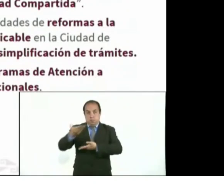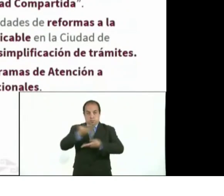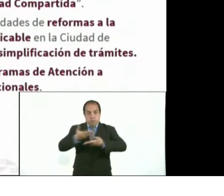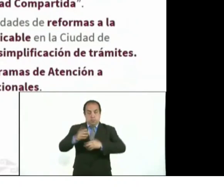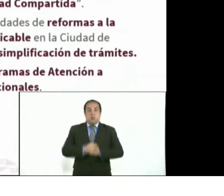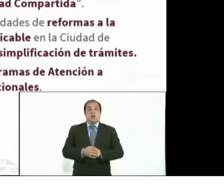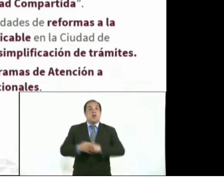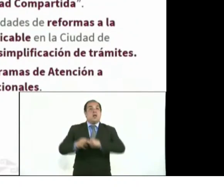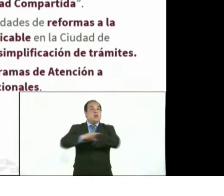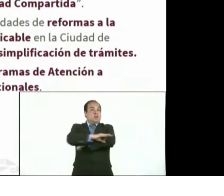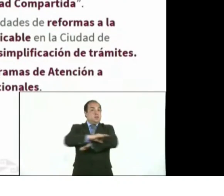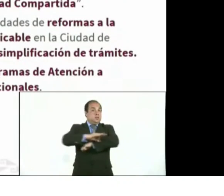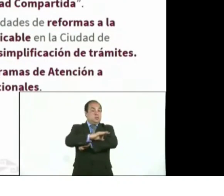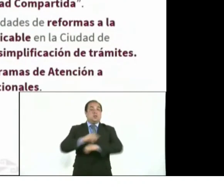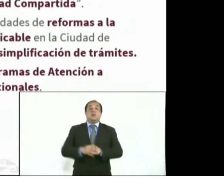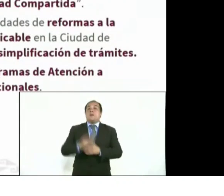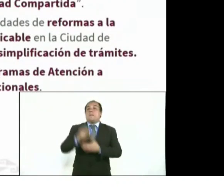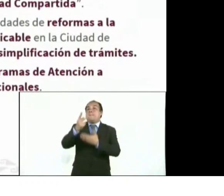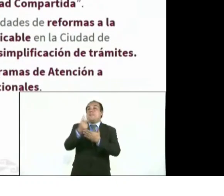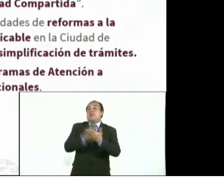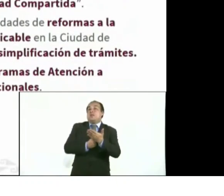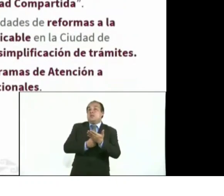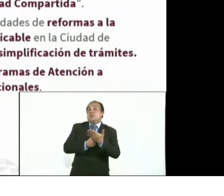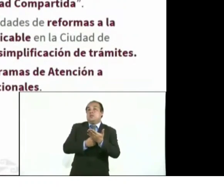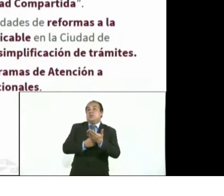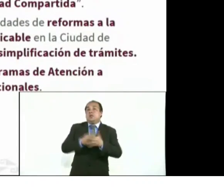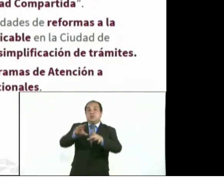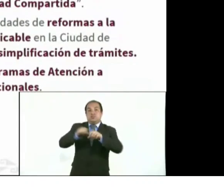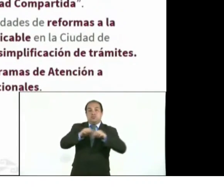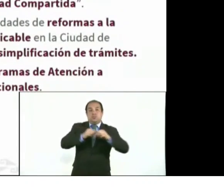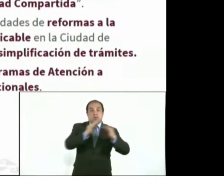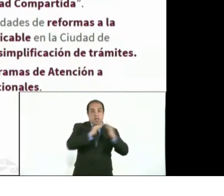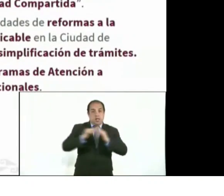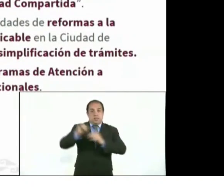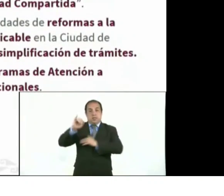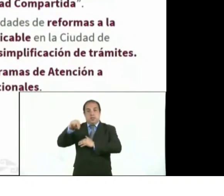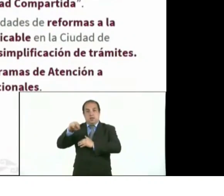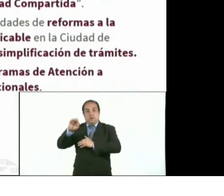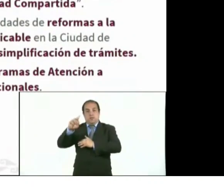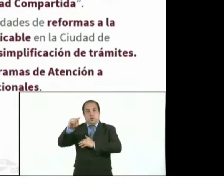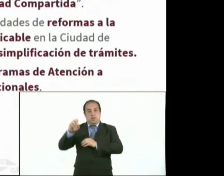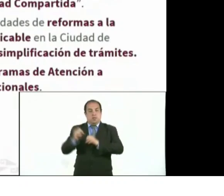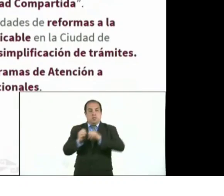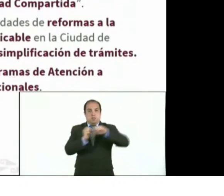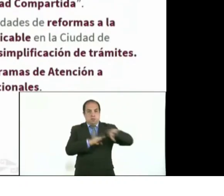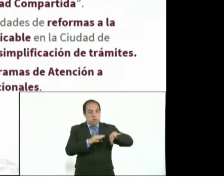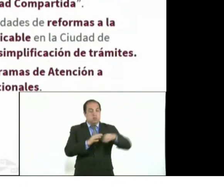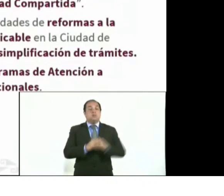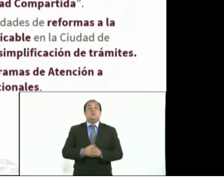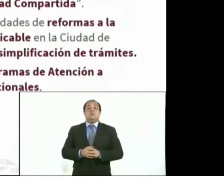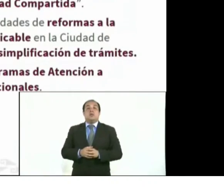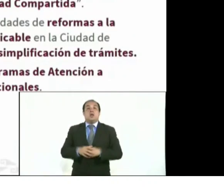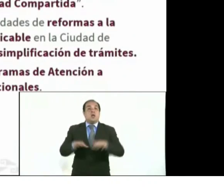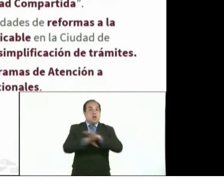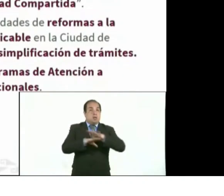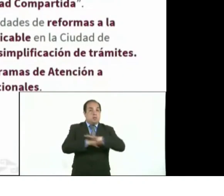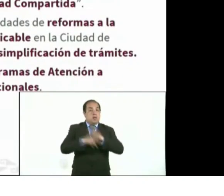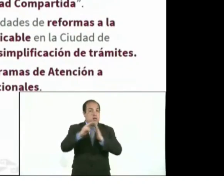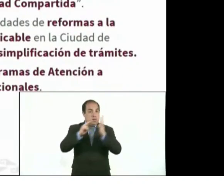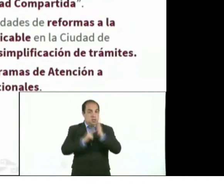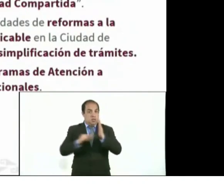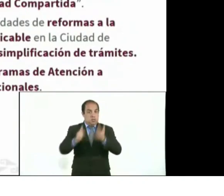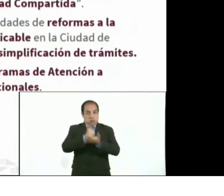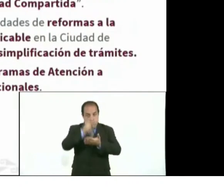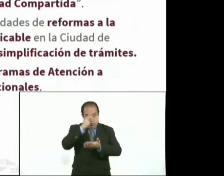de estrategias para el rescate de vivienda del Infonavit que han sido abandonadas, modificaciones a la normatividad de la Ciudad de